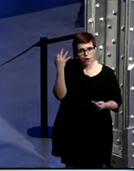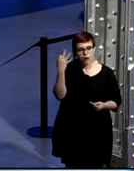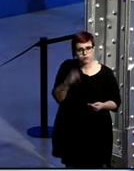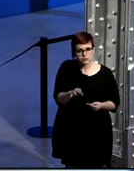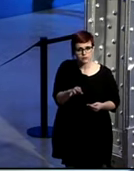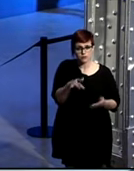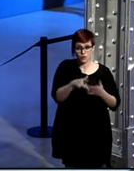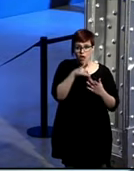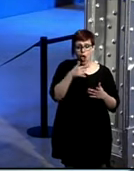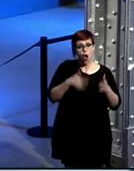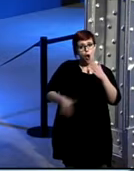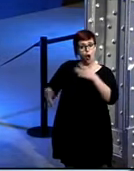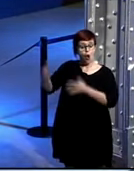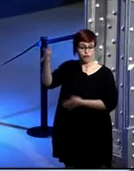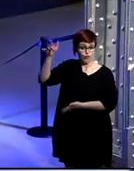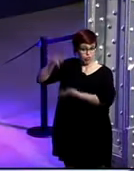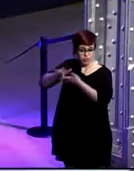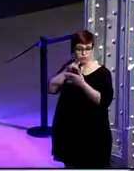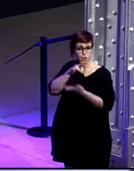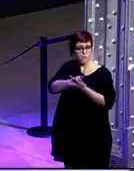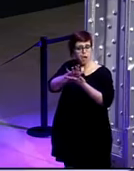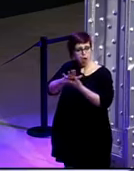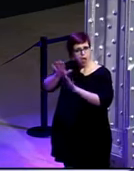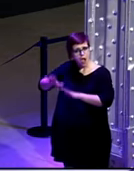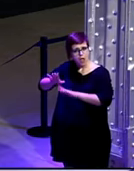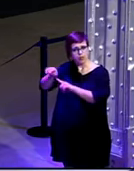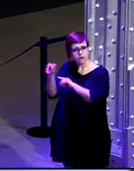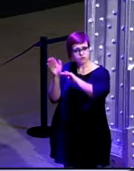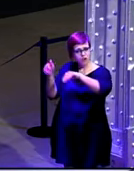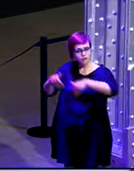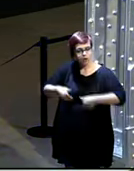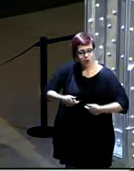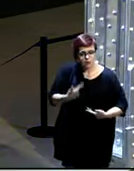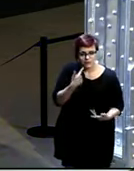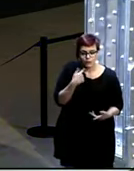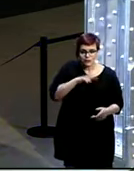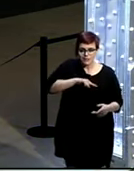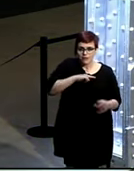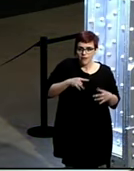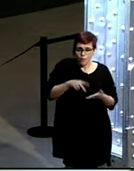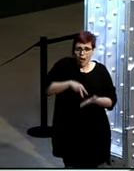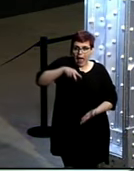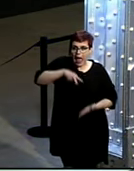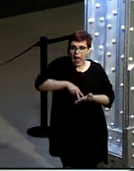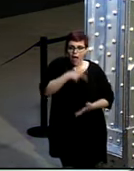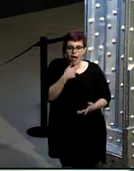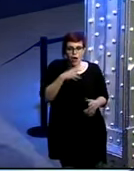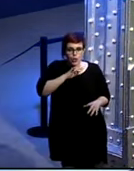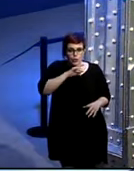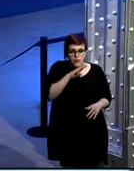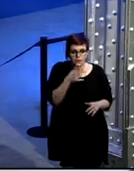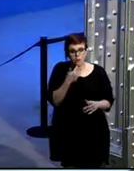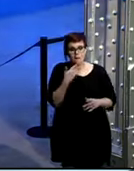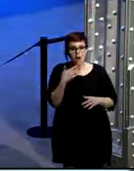hecho, viniendo el otro día de Málaga, bueno, y estando en Málaga, son sensaciones muy encontradas de vacío y de alegría y de euforia, y he llegado a pensar... Antes citabas una